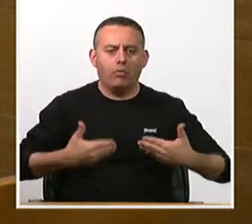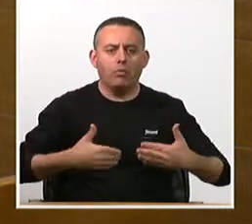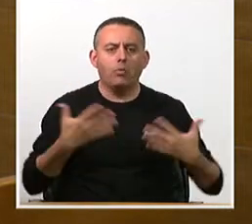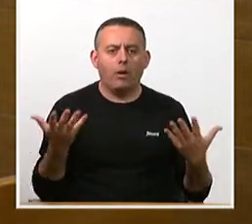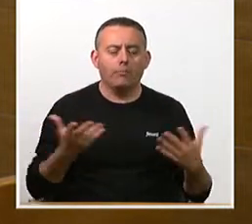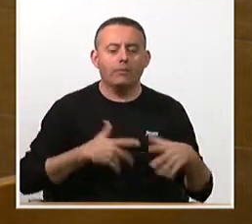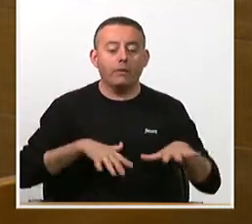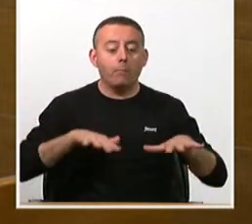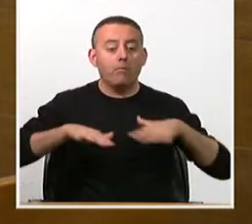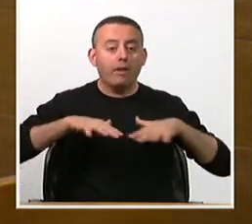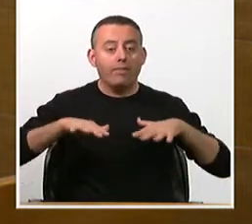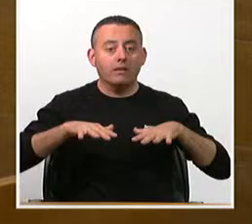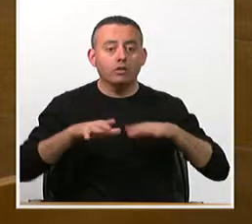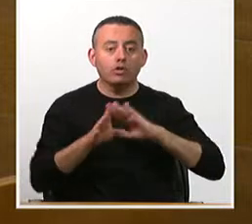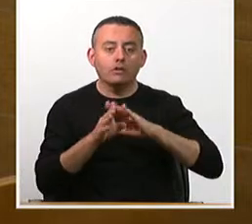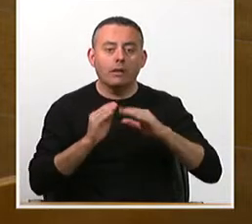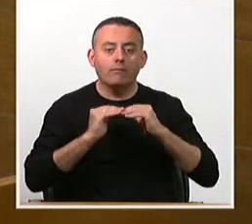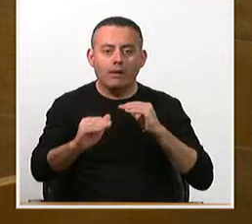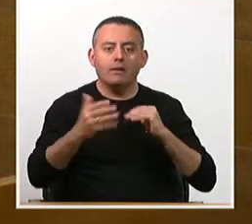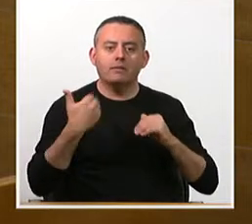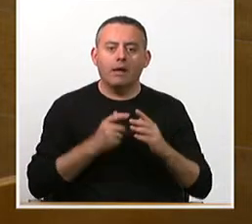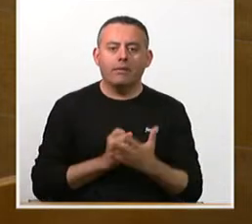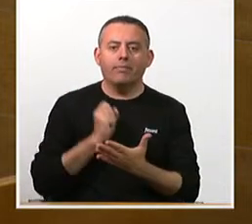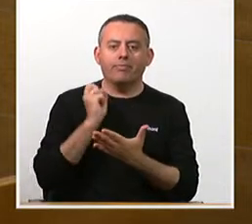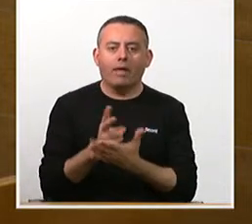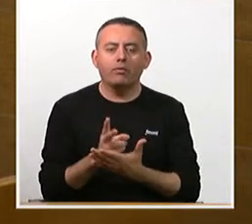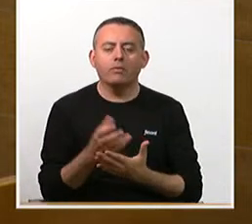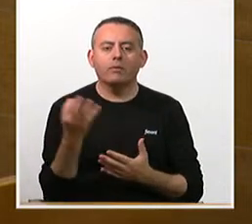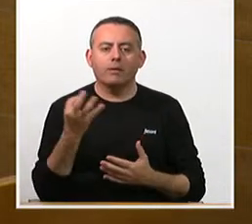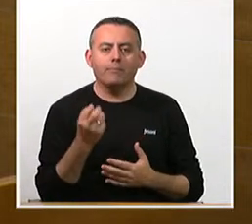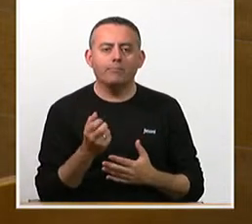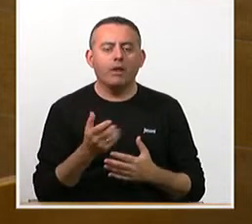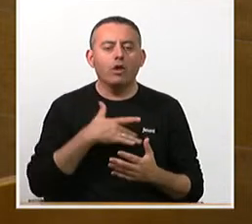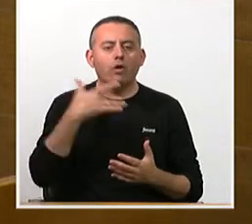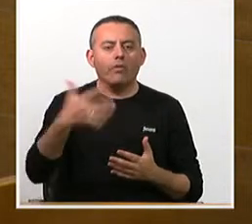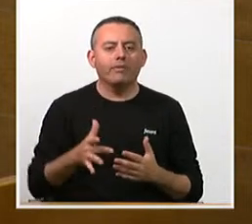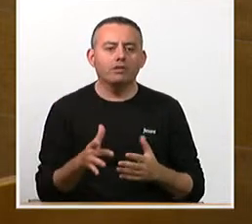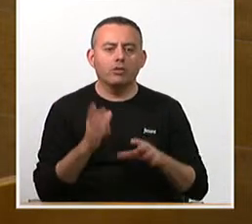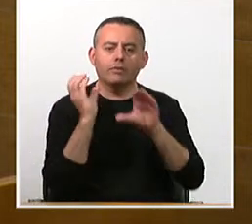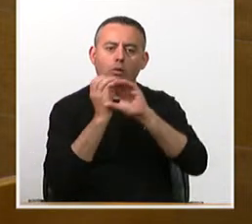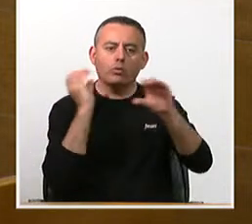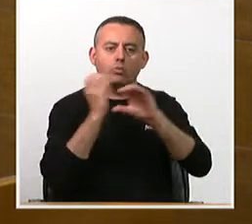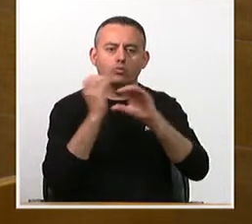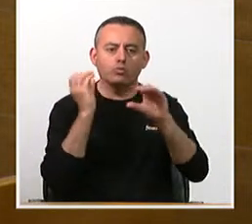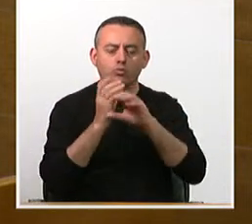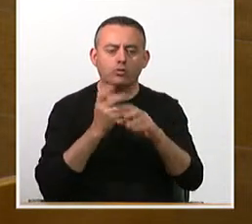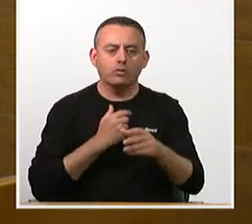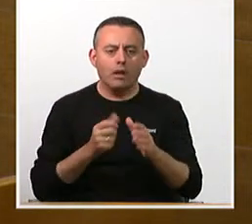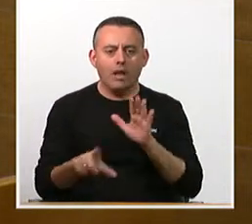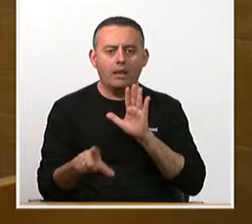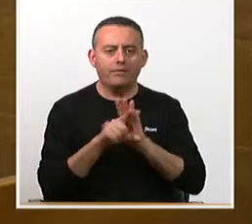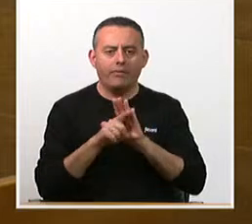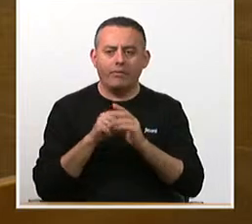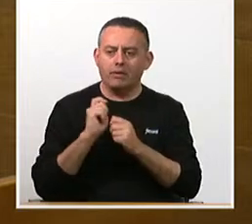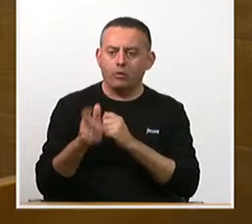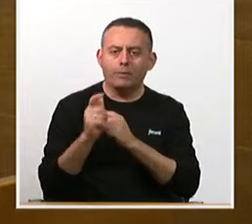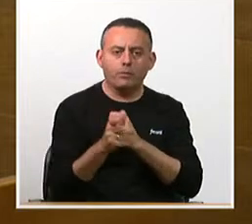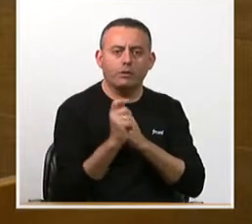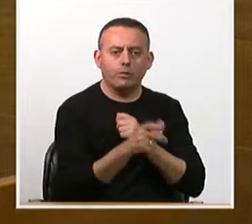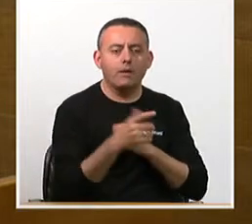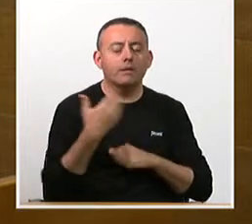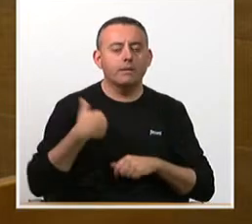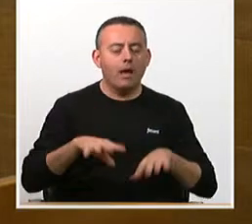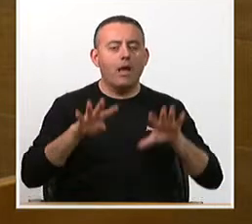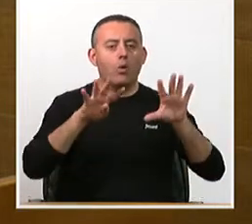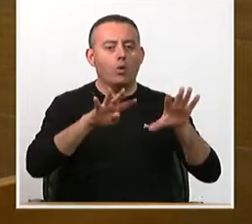sostenible hemos adjudicado ya más de una decena de concesiones de transporte de autobús que por cierto aprovecho de nuevo para recordar que el 95